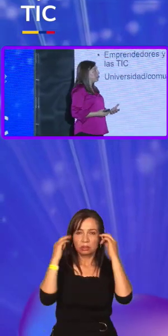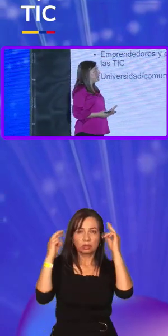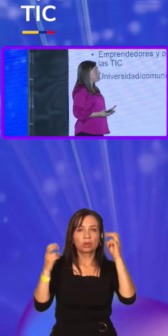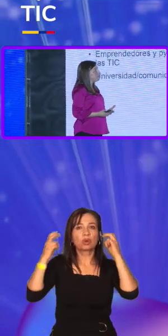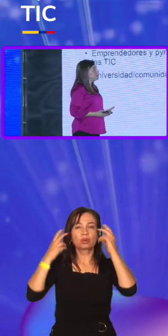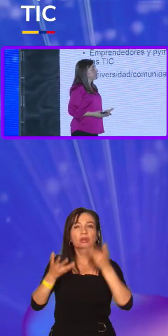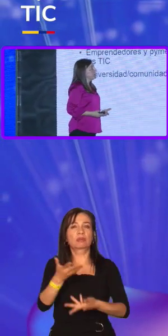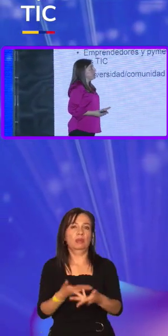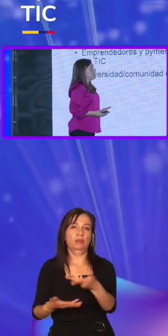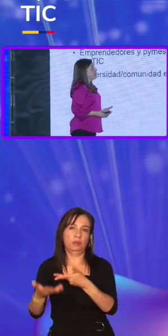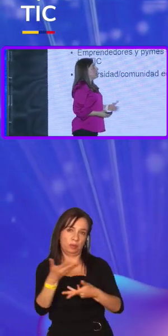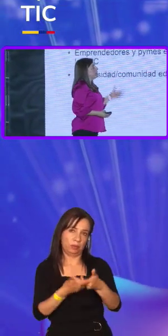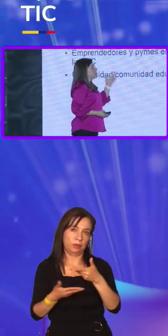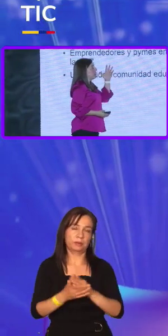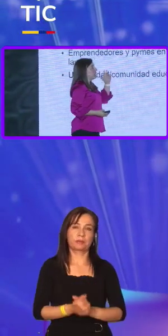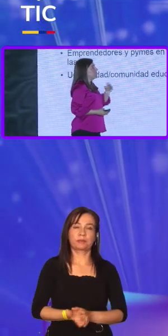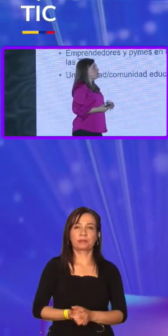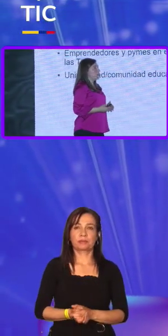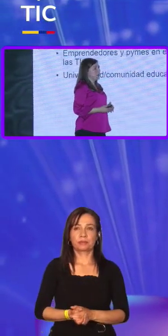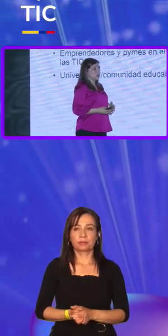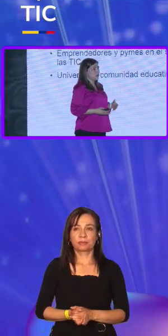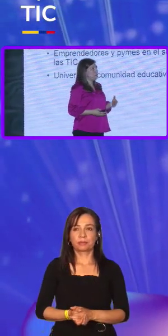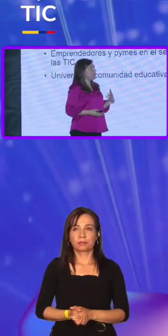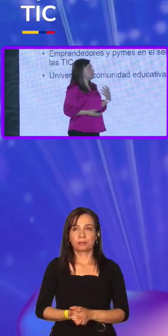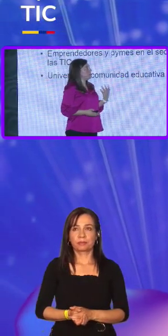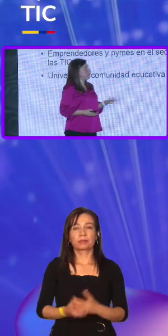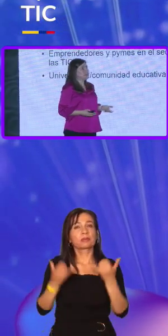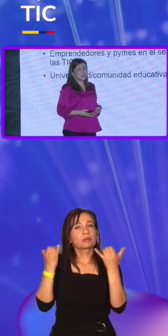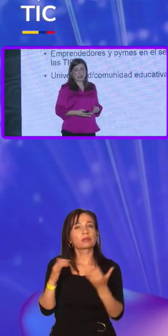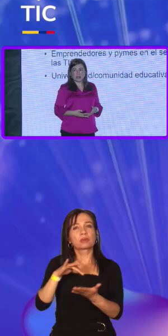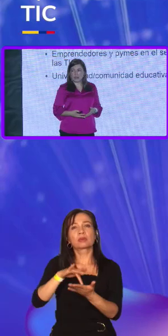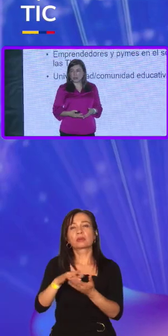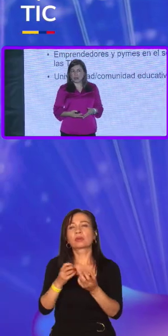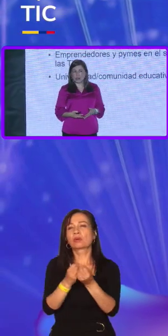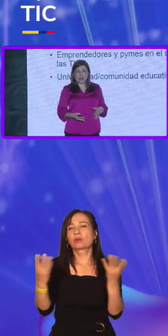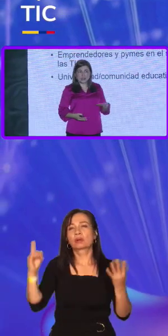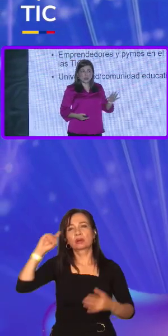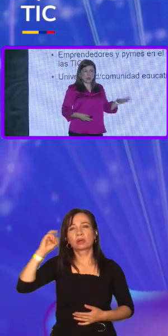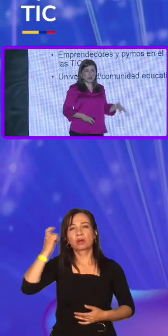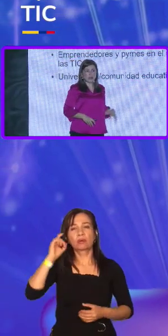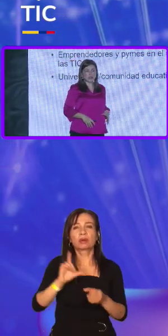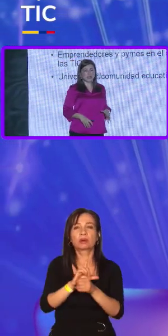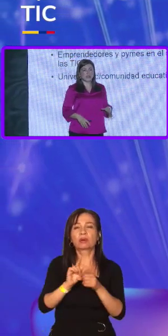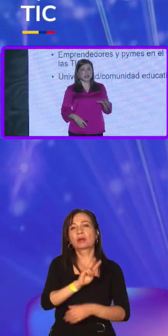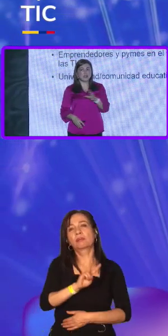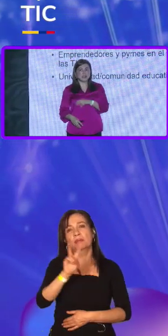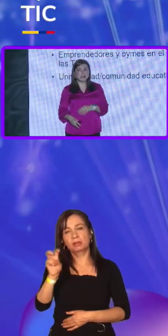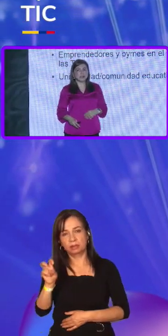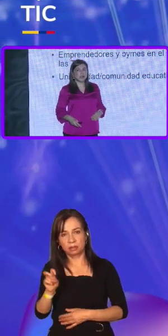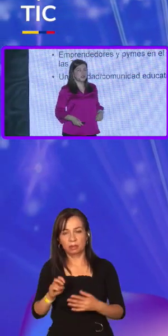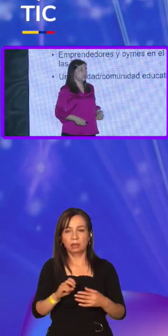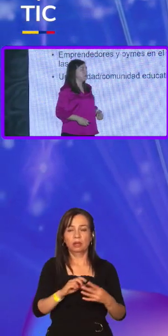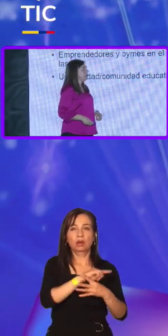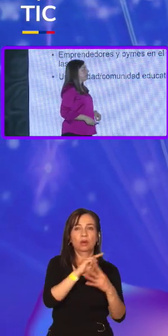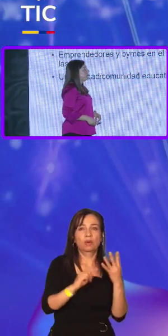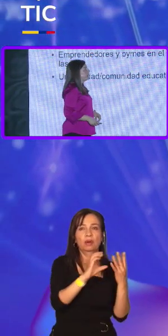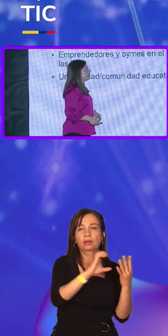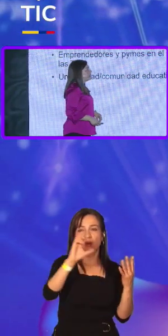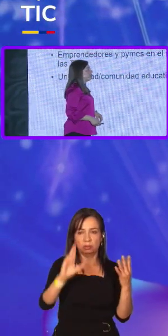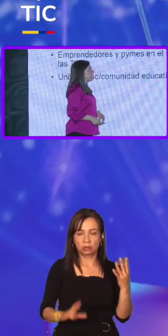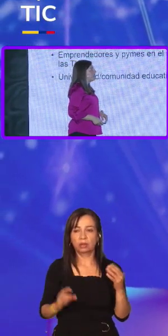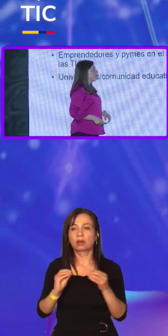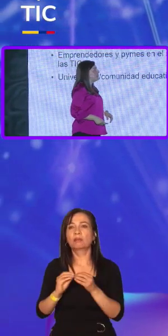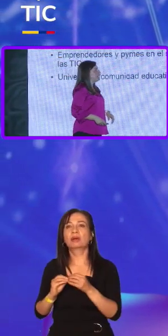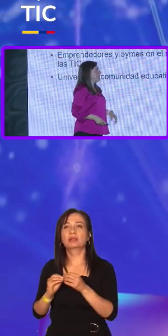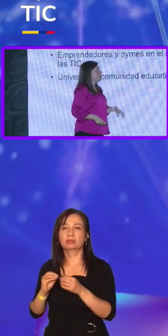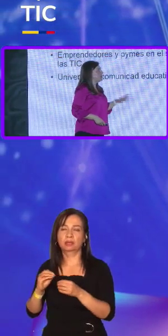el conocimiento compartido. En este momento participan 27 gobiernos locales, 4 de Costa Rica y los 23